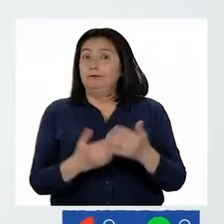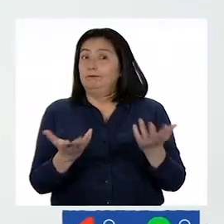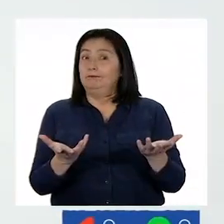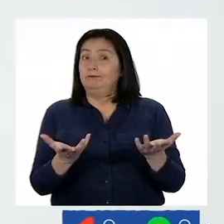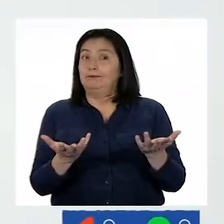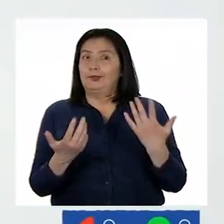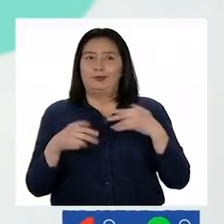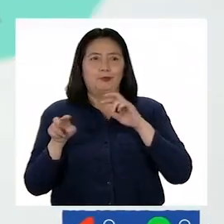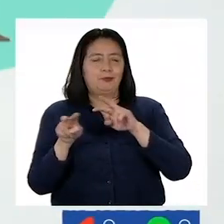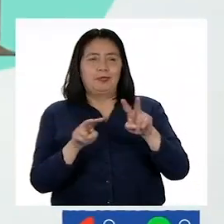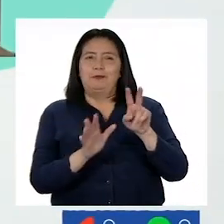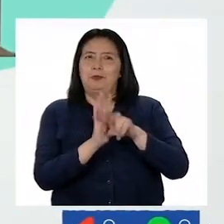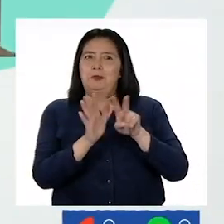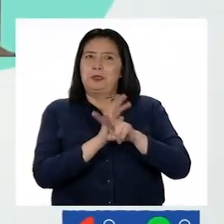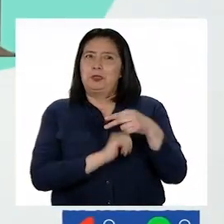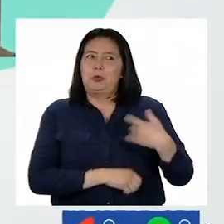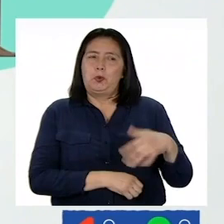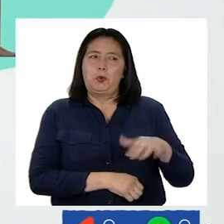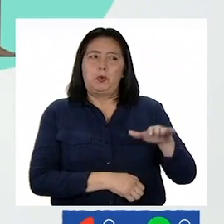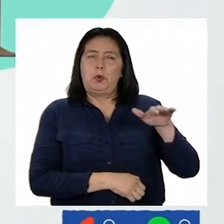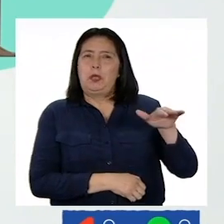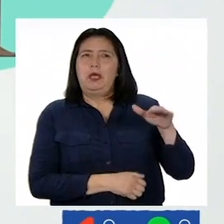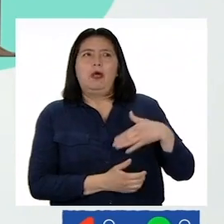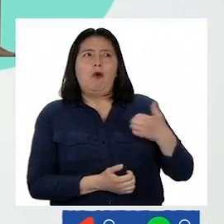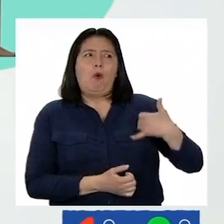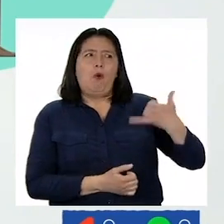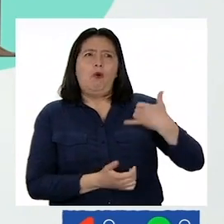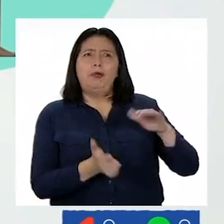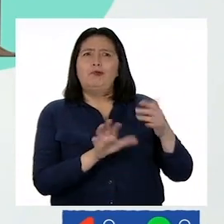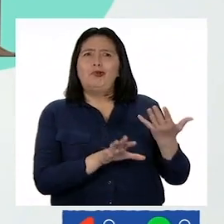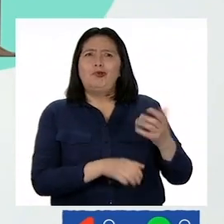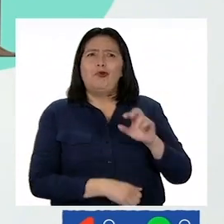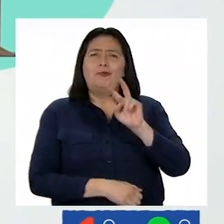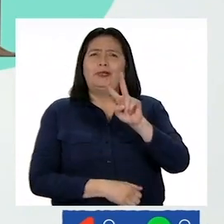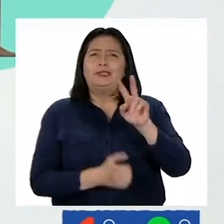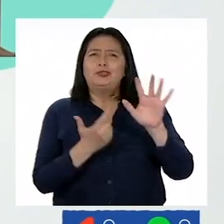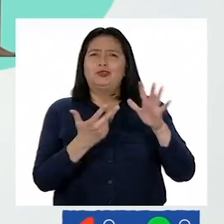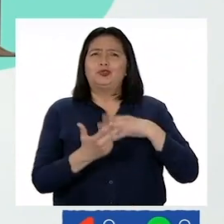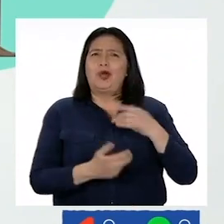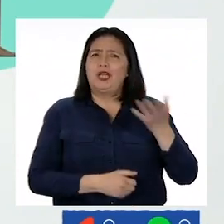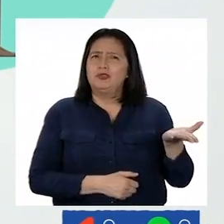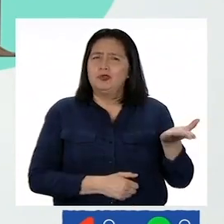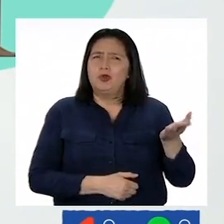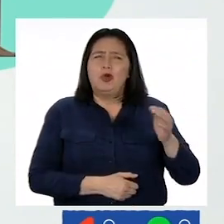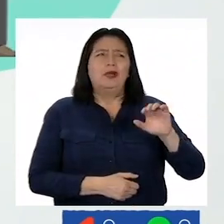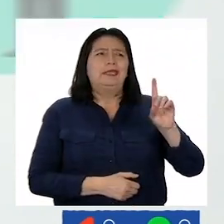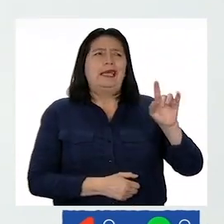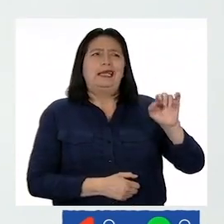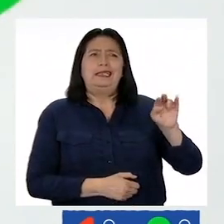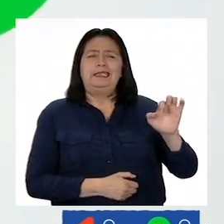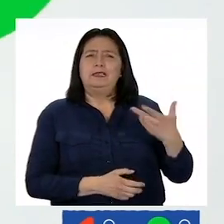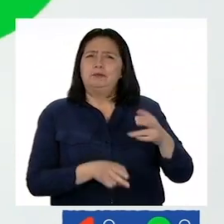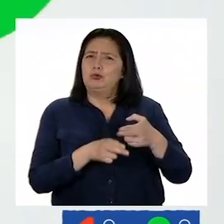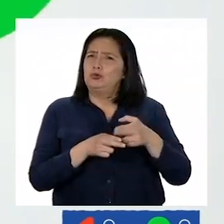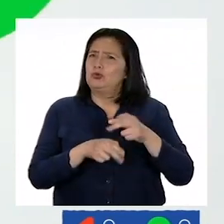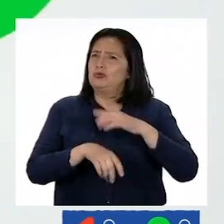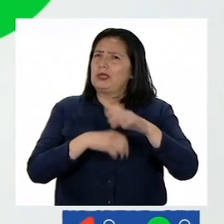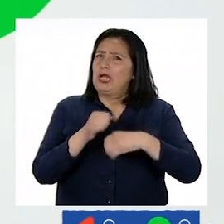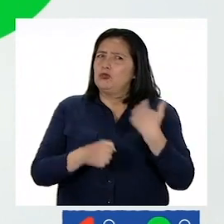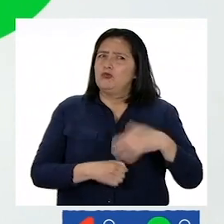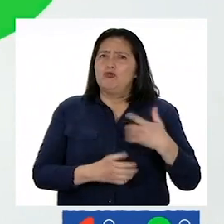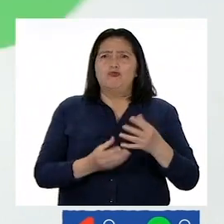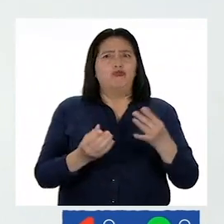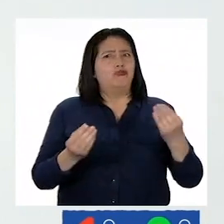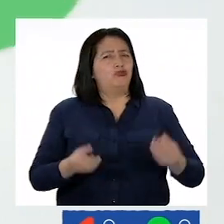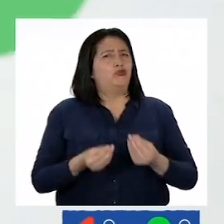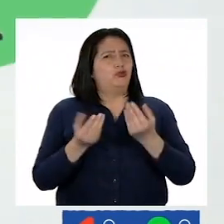Como vimos en el video, Daniel murió muy joven, a los 28 años, pero en esos cortos años hizo mucho por el Perú